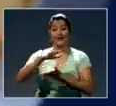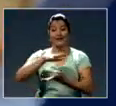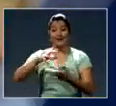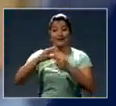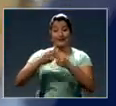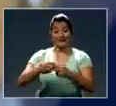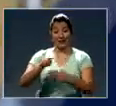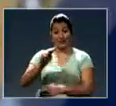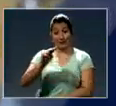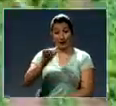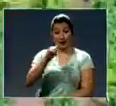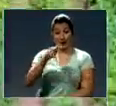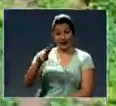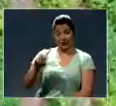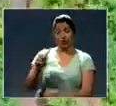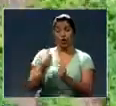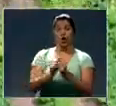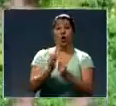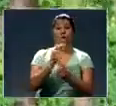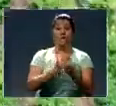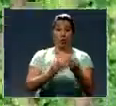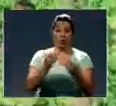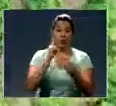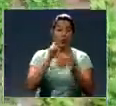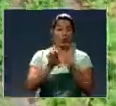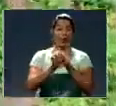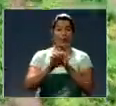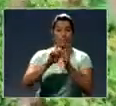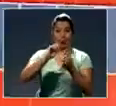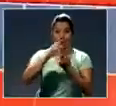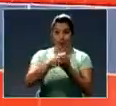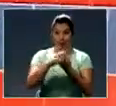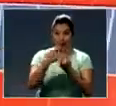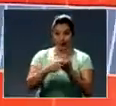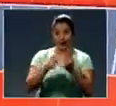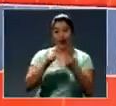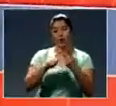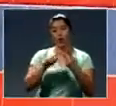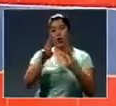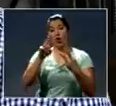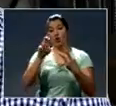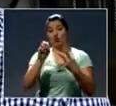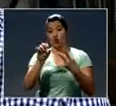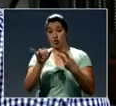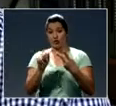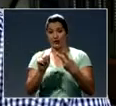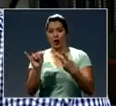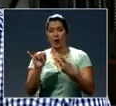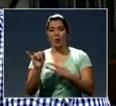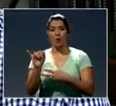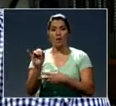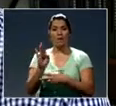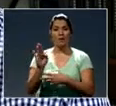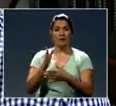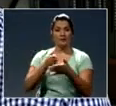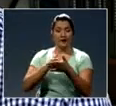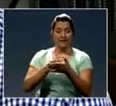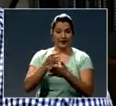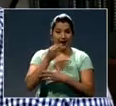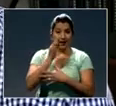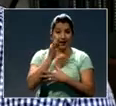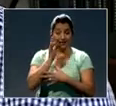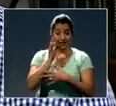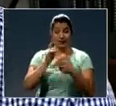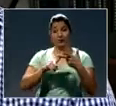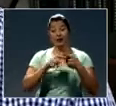exportables, como el caso del banano, la roya que afectó el café y en el caso de